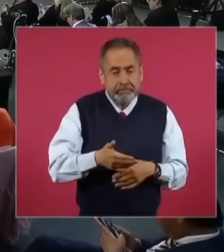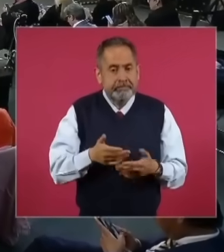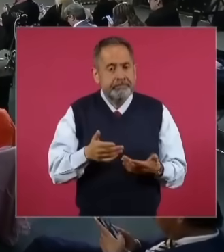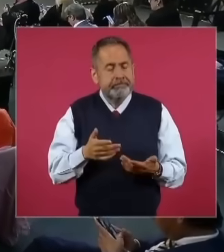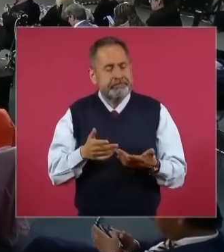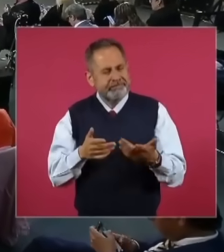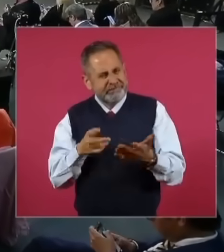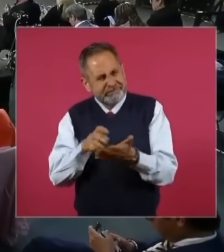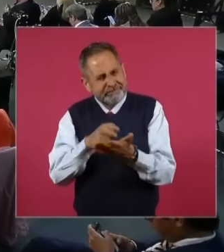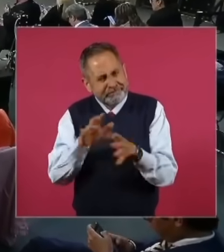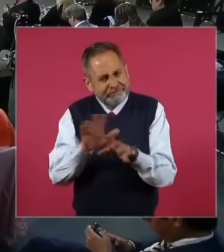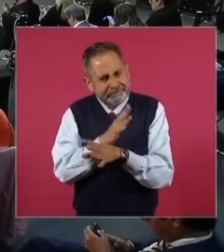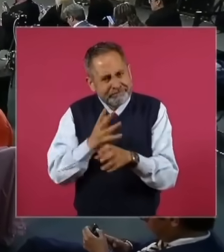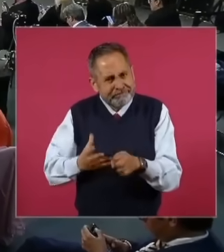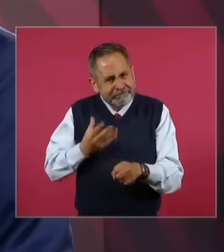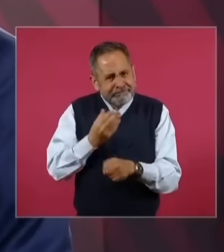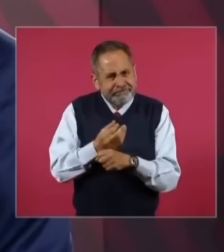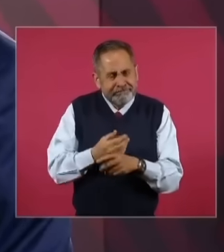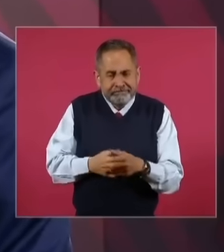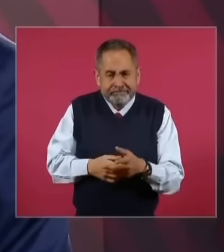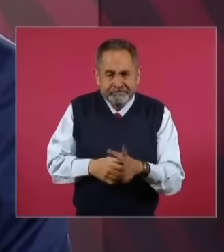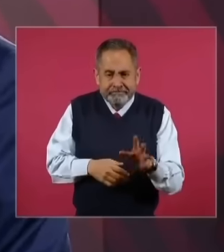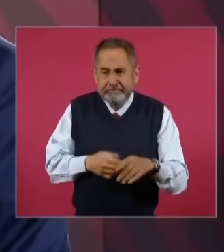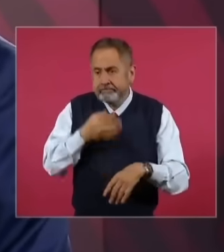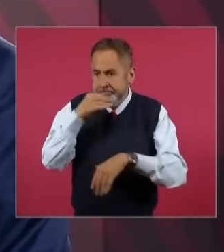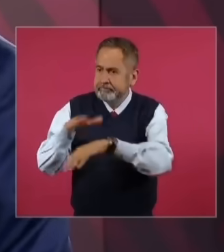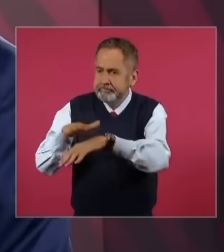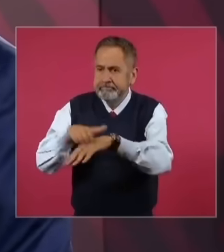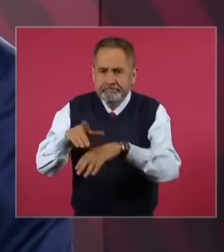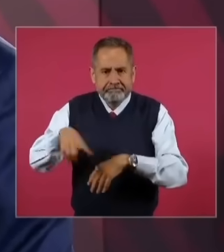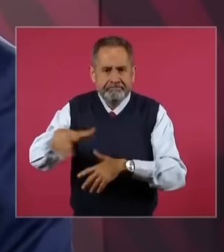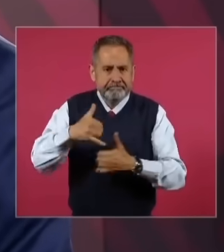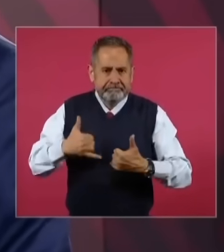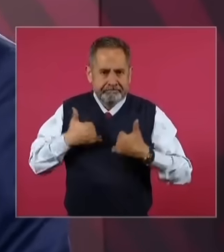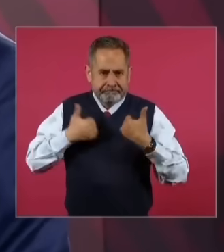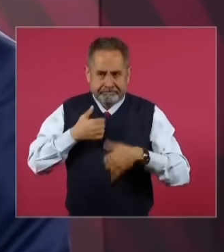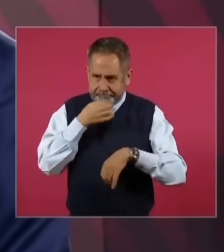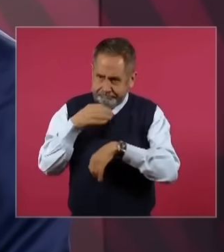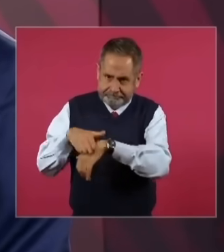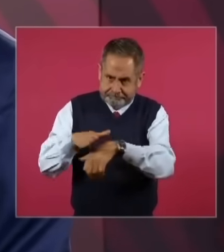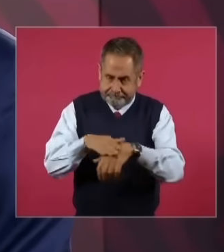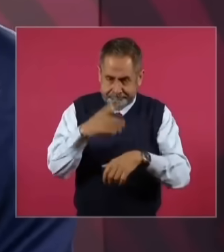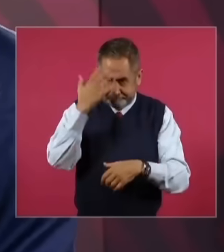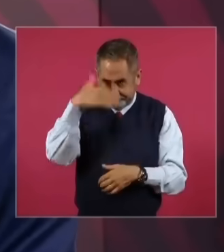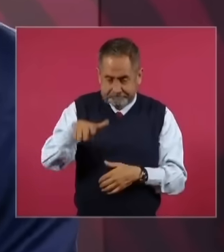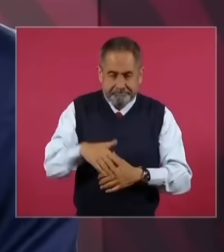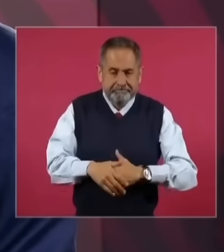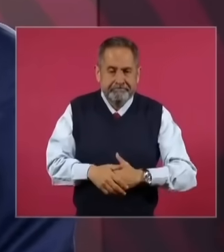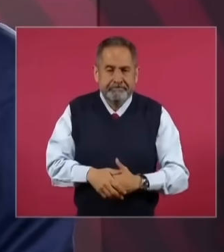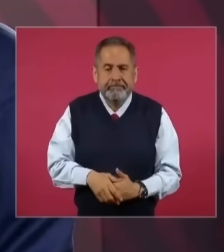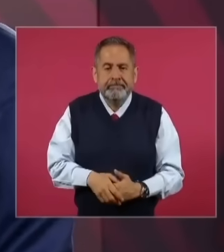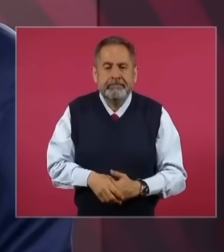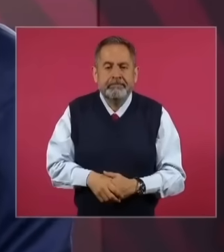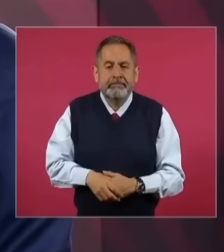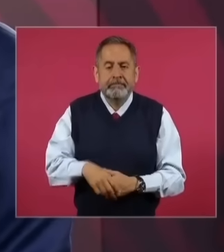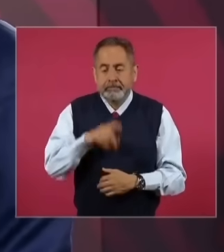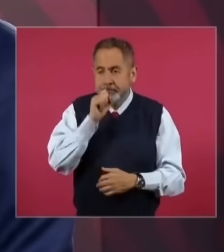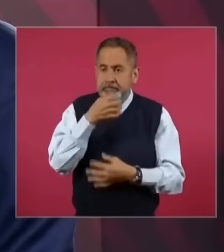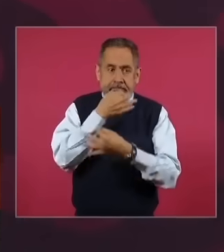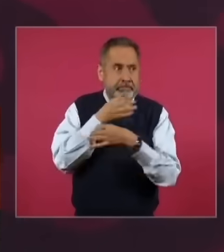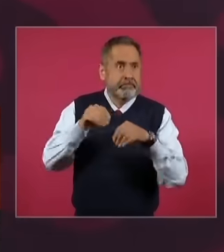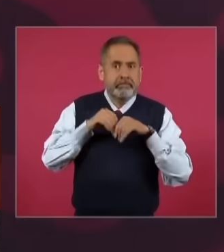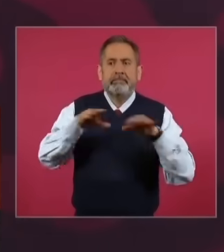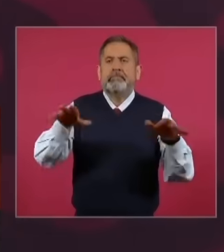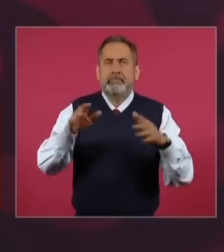presidente, como bien dice, 73%, 4 puntos de ventaja, solo 18% de los